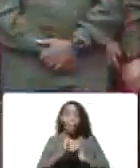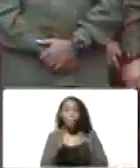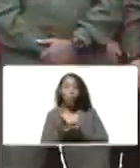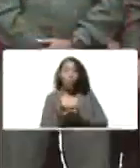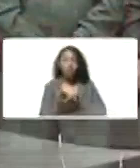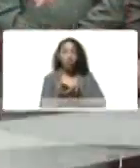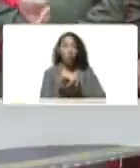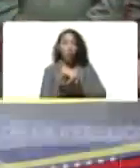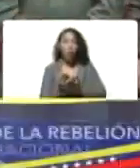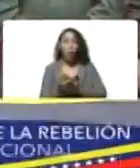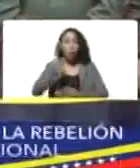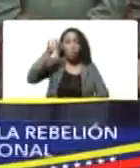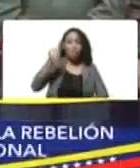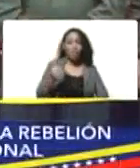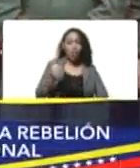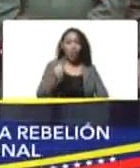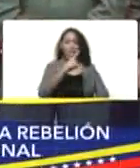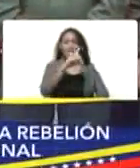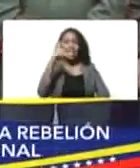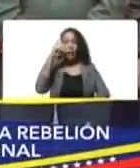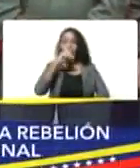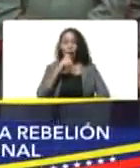unipolar por 100 años.